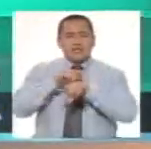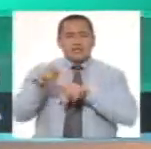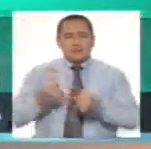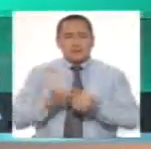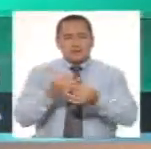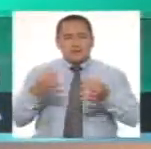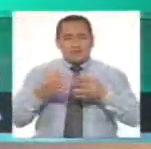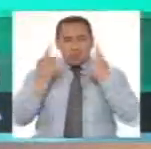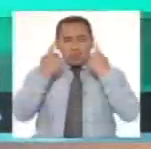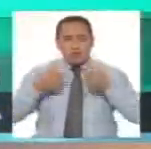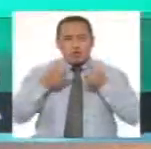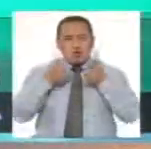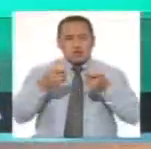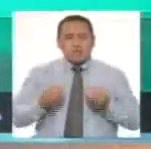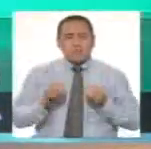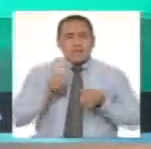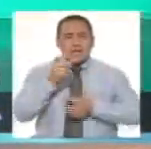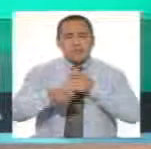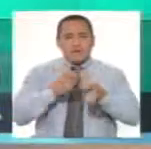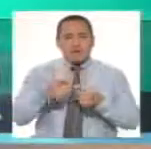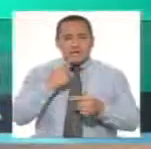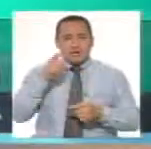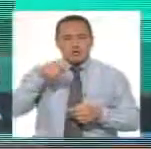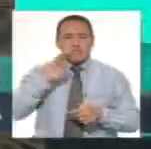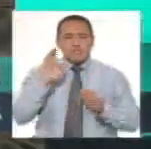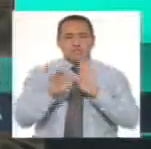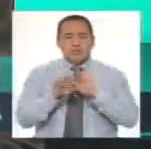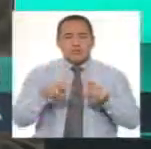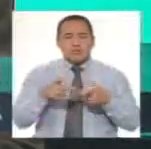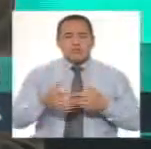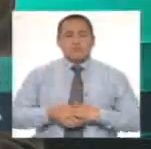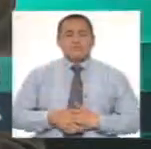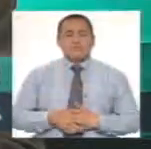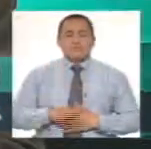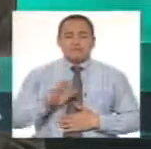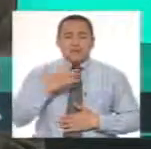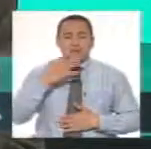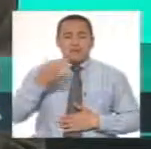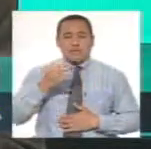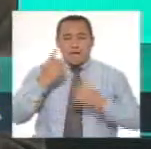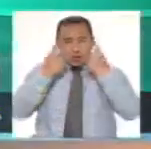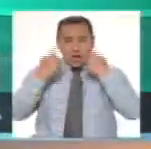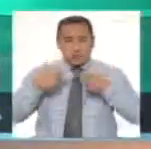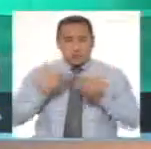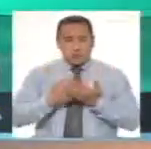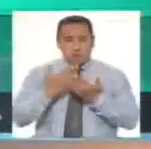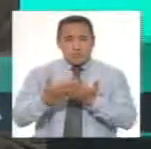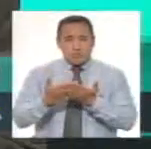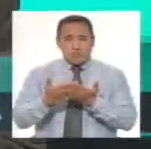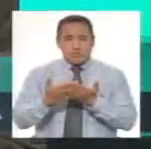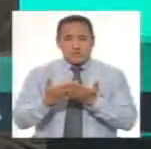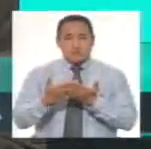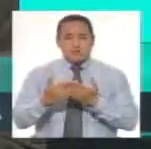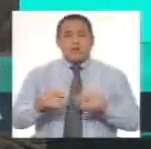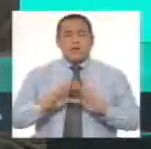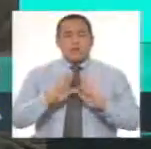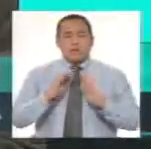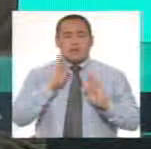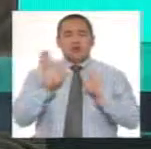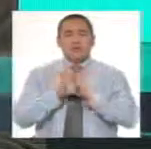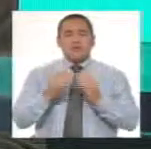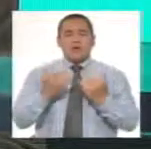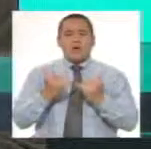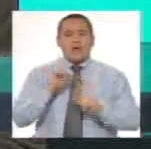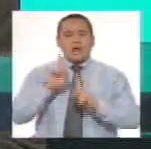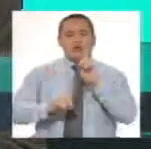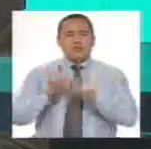este tipo de medidas? Sí, porque la gente quiere eso, ¿no? Sin duda. Y sobre todo, ¿hay una meta propuesta ya? Lo que se está haciendo en este momento, además, es